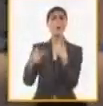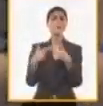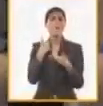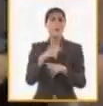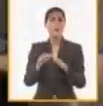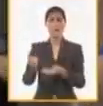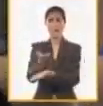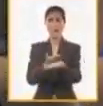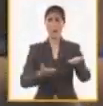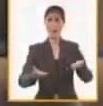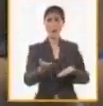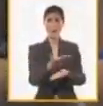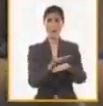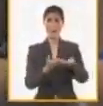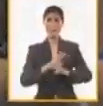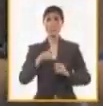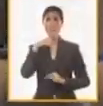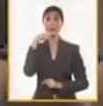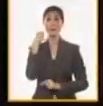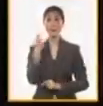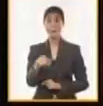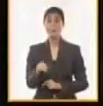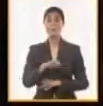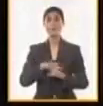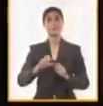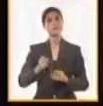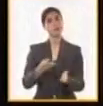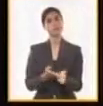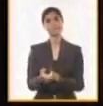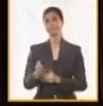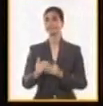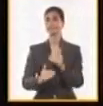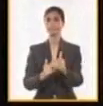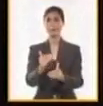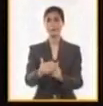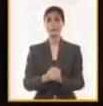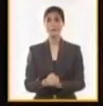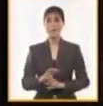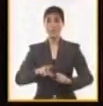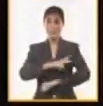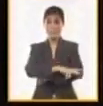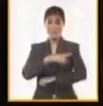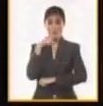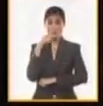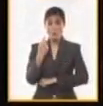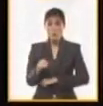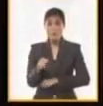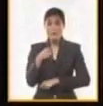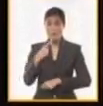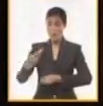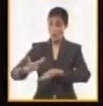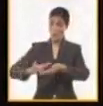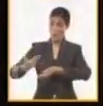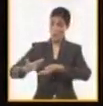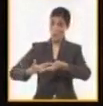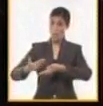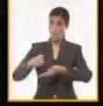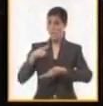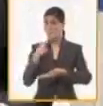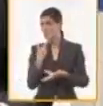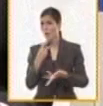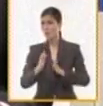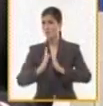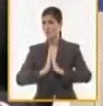ucraniano por la parte rusa esté ya en una fase avanzada, aunque Rusia no avala que las conversaciones sean en el Vaticano.